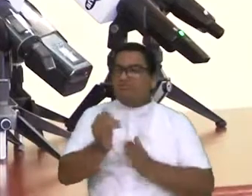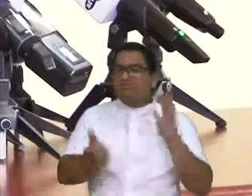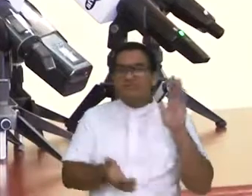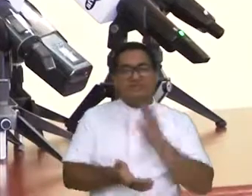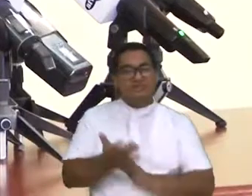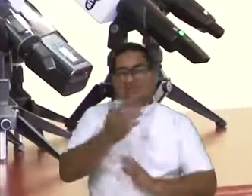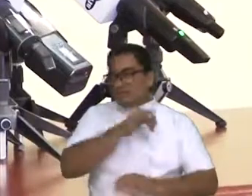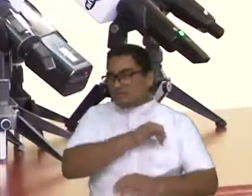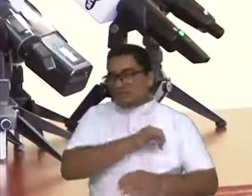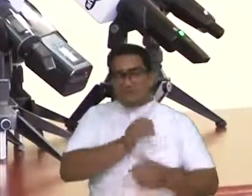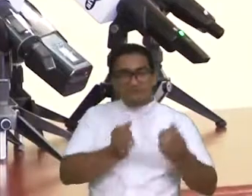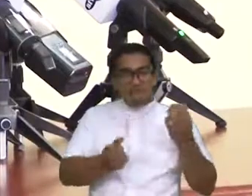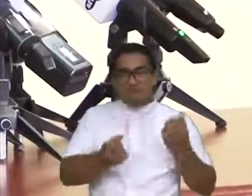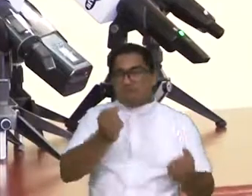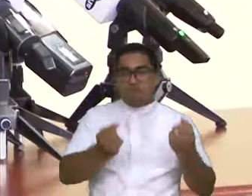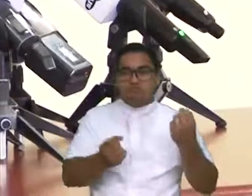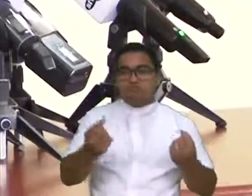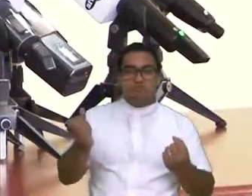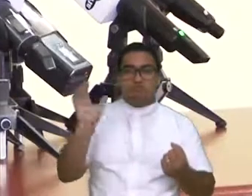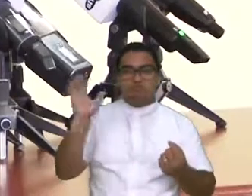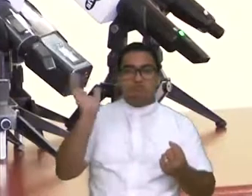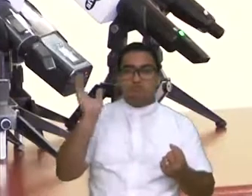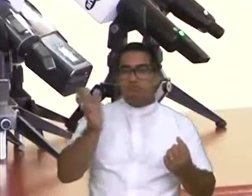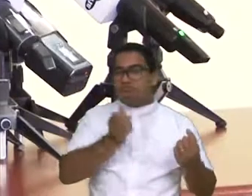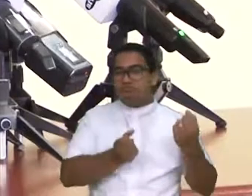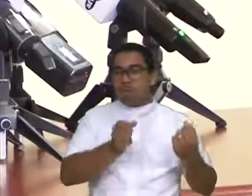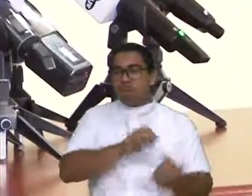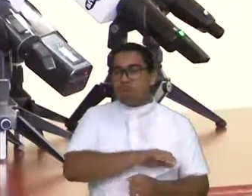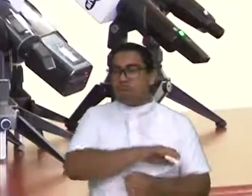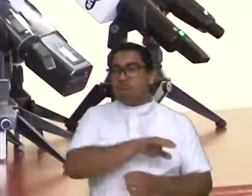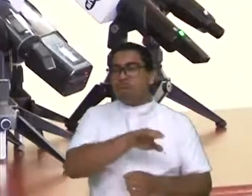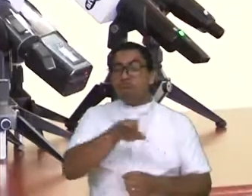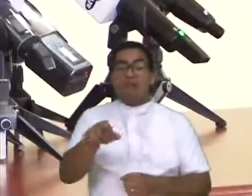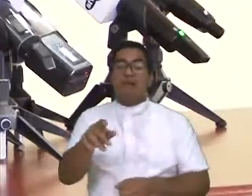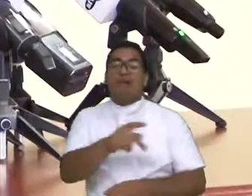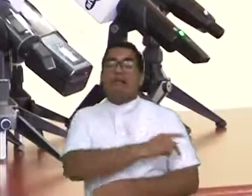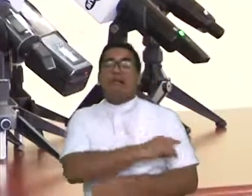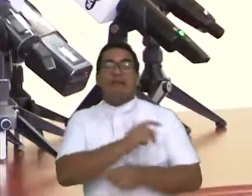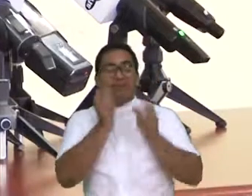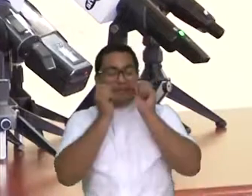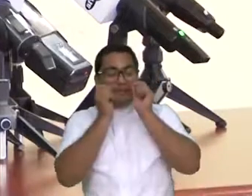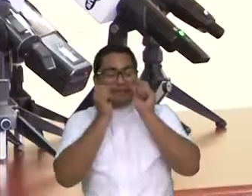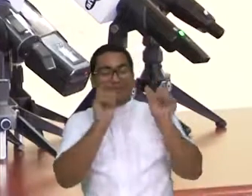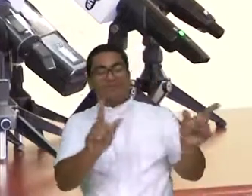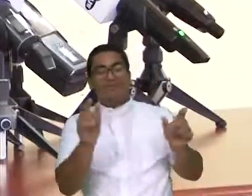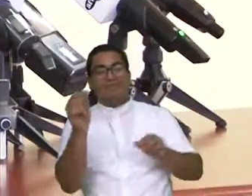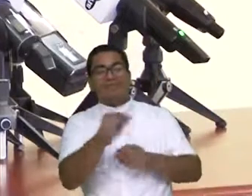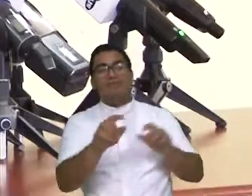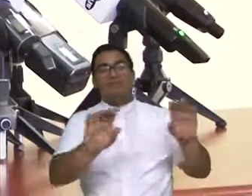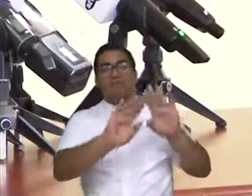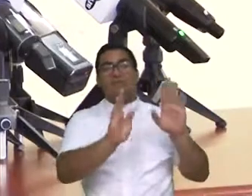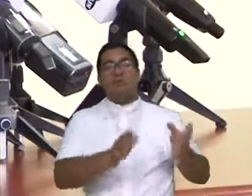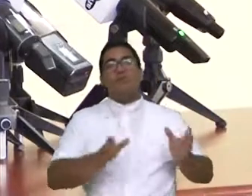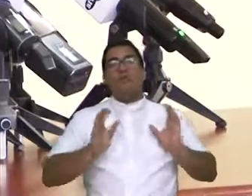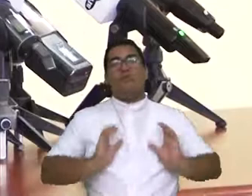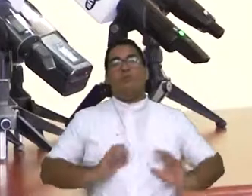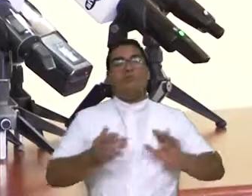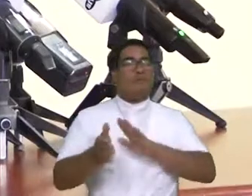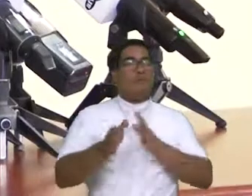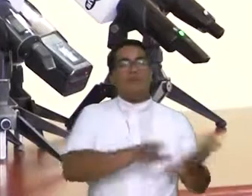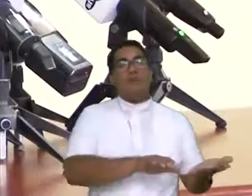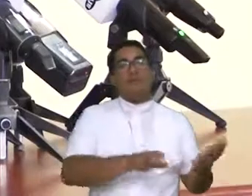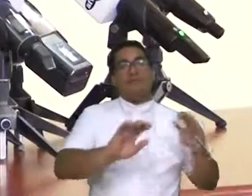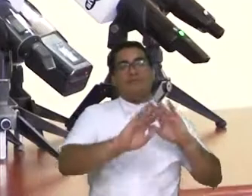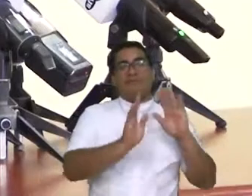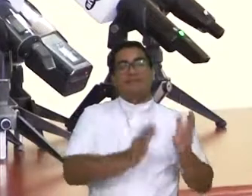Policía Nacional se dirige al lugar, encontrando el cuerpo sin vida de la adolescente identificada con las